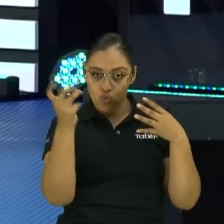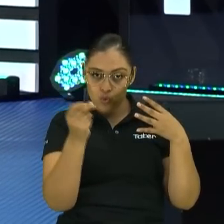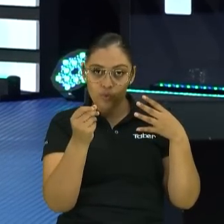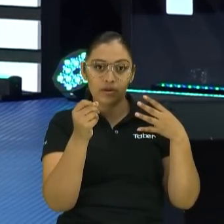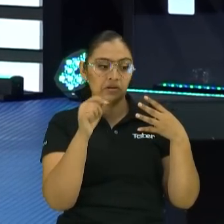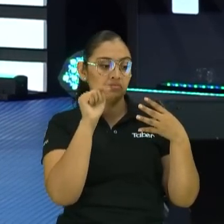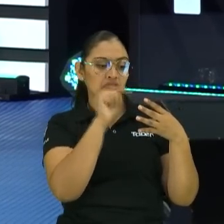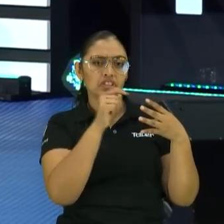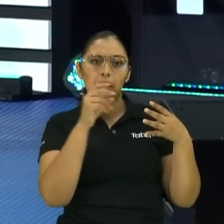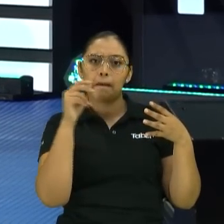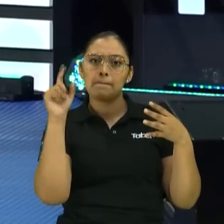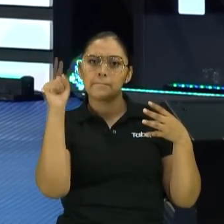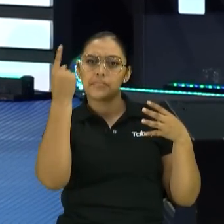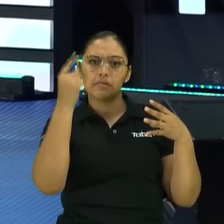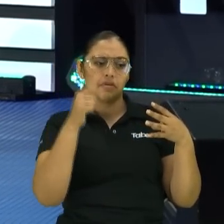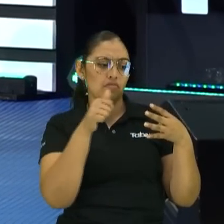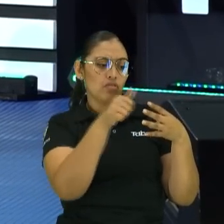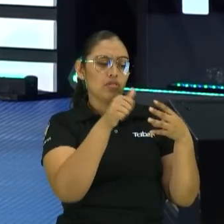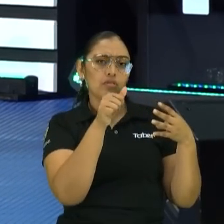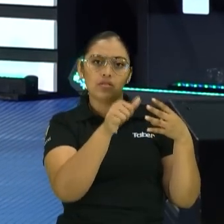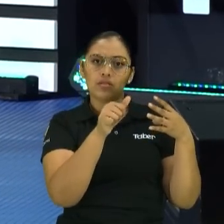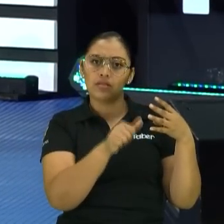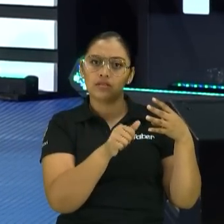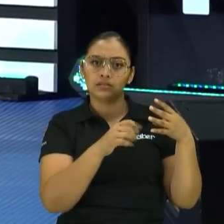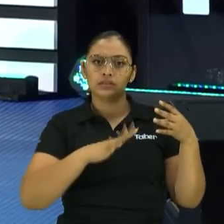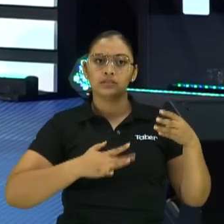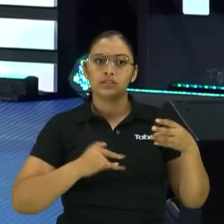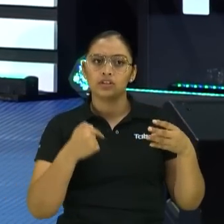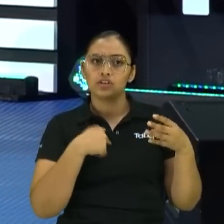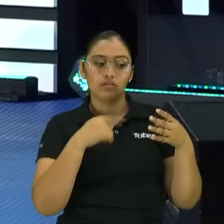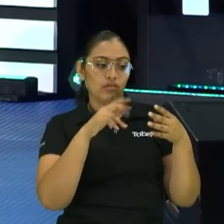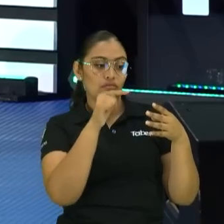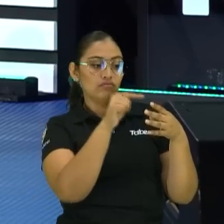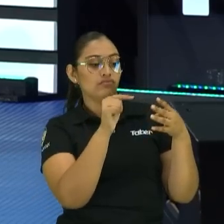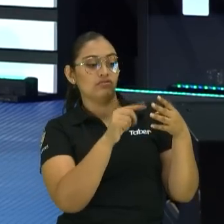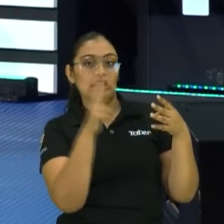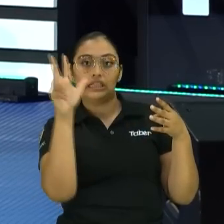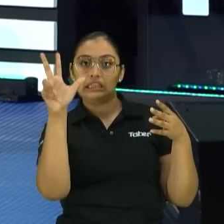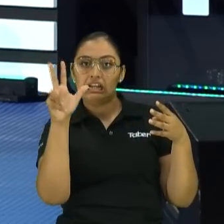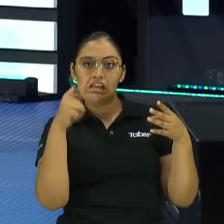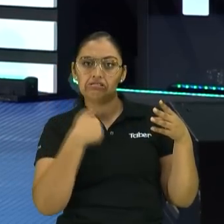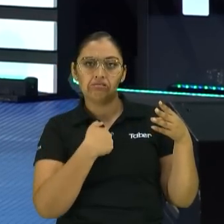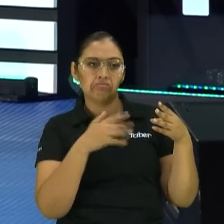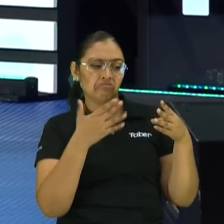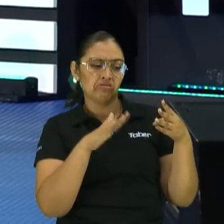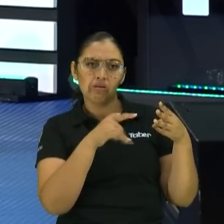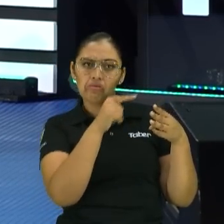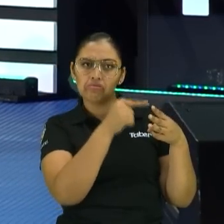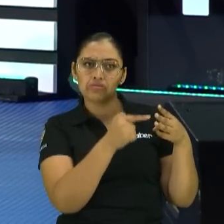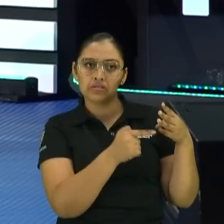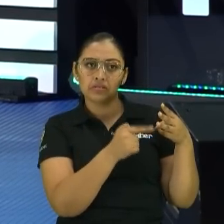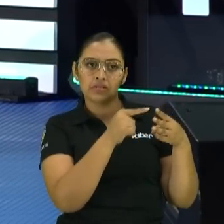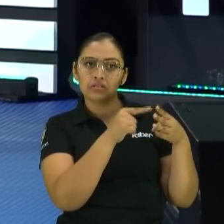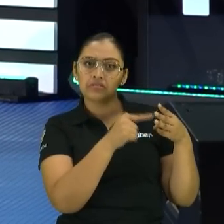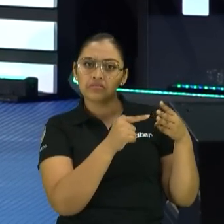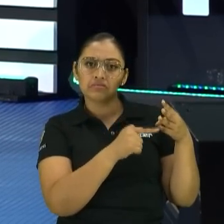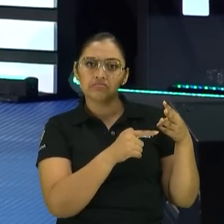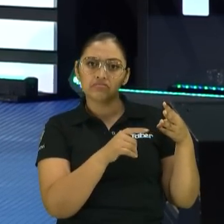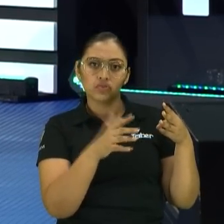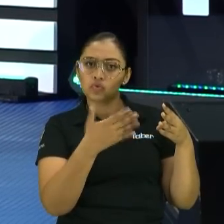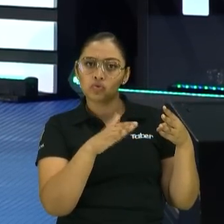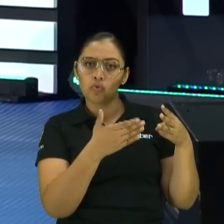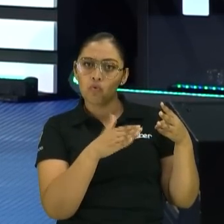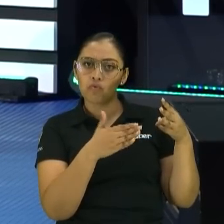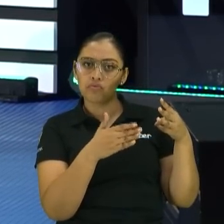curioso ver que las primeras tres casillas que yo tengo son las que menos ocupo pero en mi vida es una prioridad personas que menos ocupo